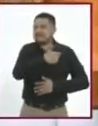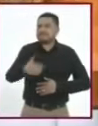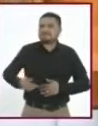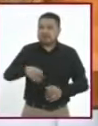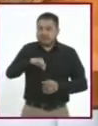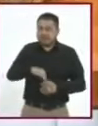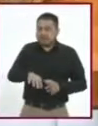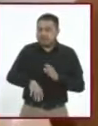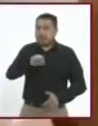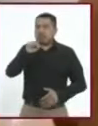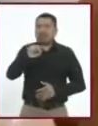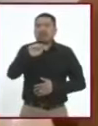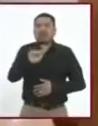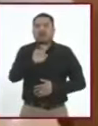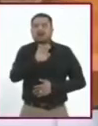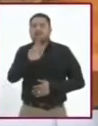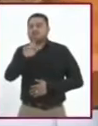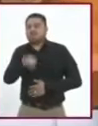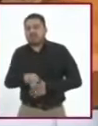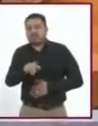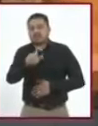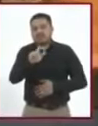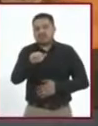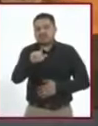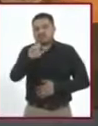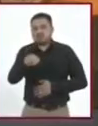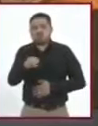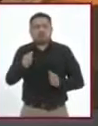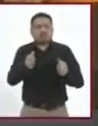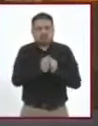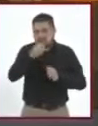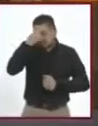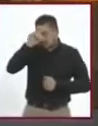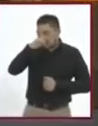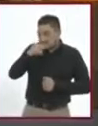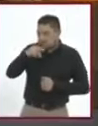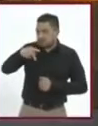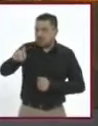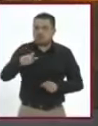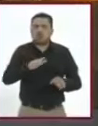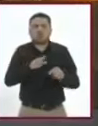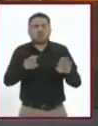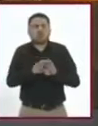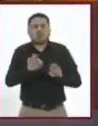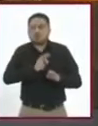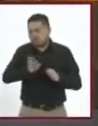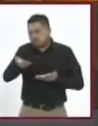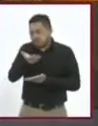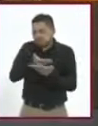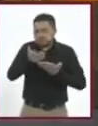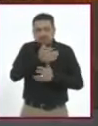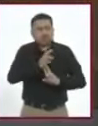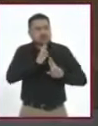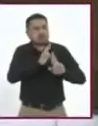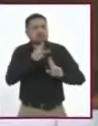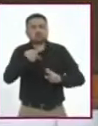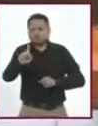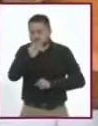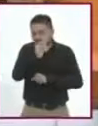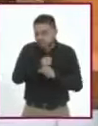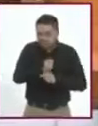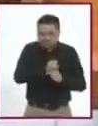electo Abraham Lincoln. Con base en su experiencia, ¿de qué manera comparten los resultados de sus investigaciones?